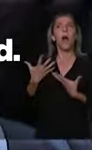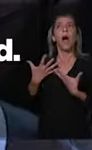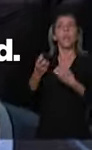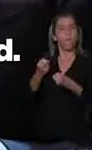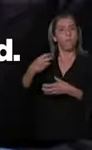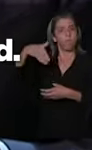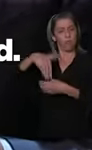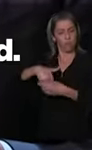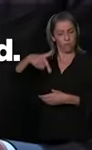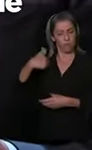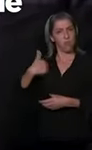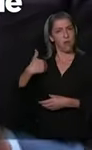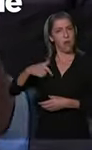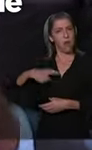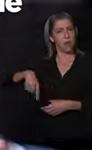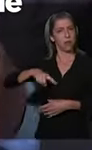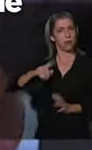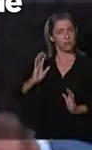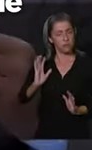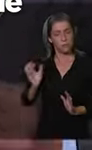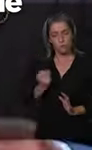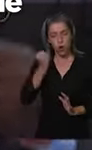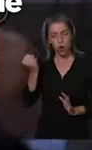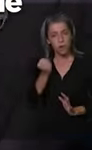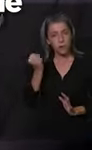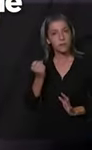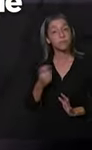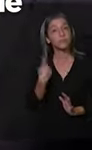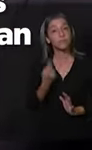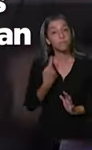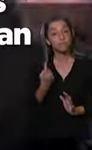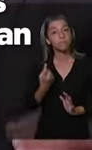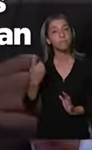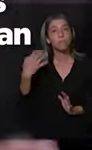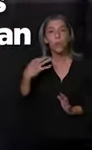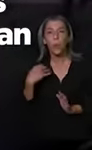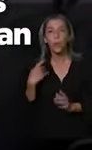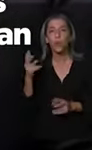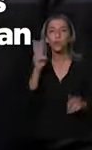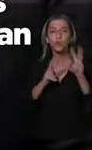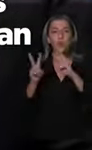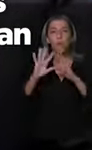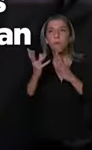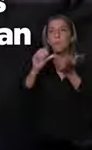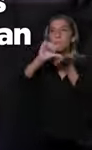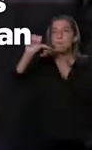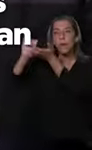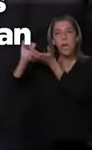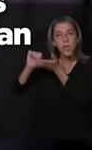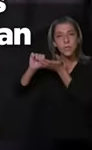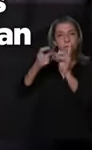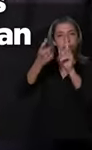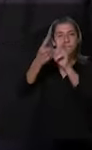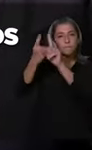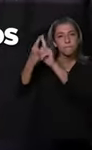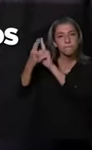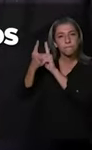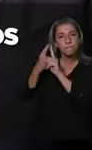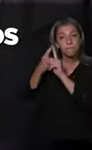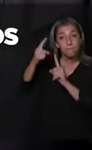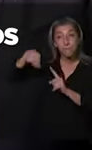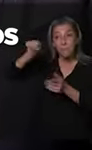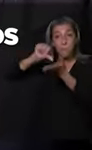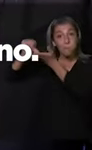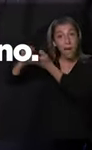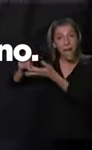es la multipolaridad Argentina tiene que tener relaciones con todos los países que abran los brazos y los